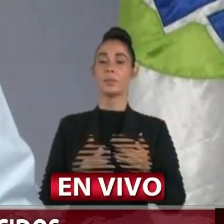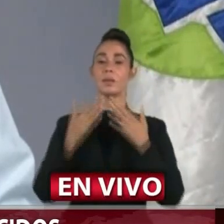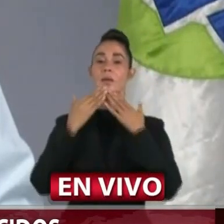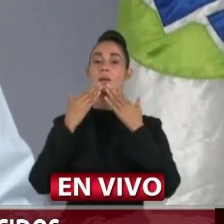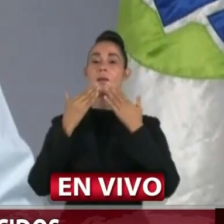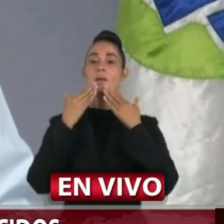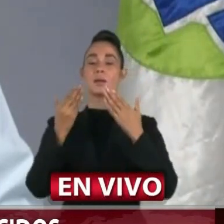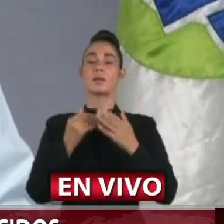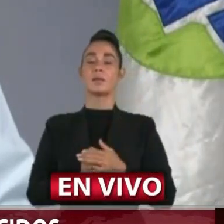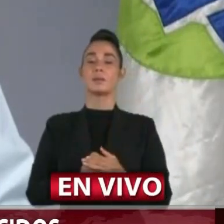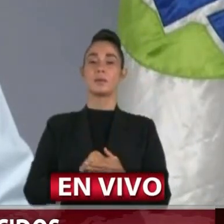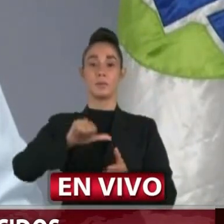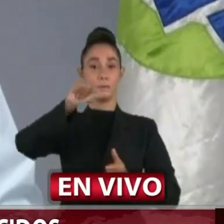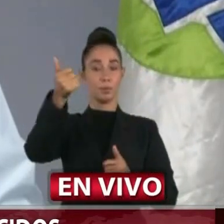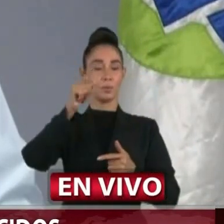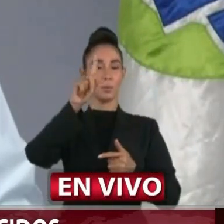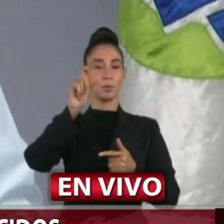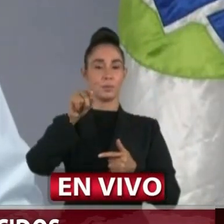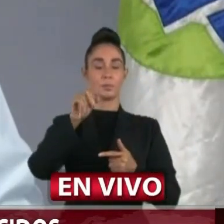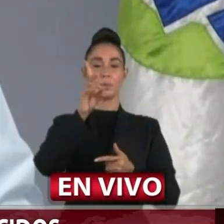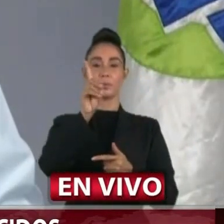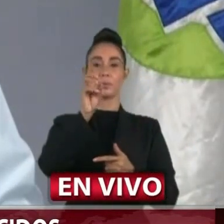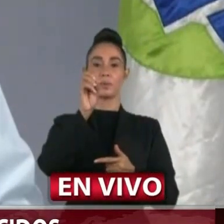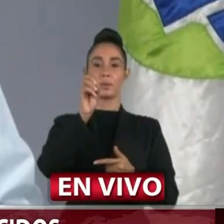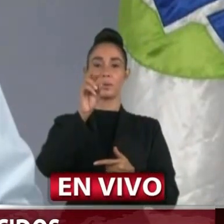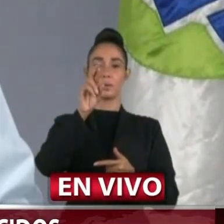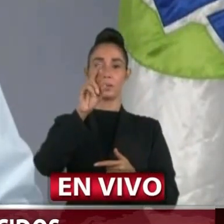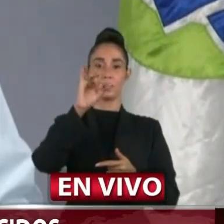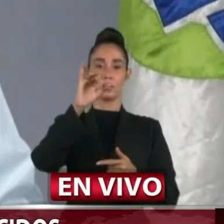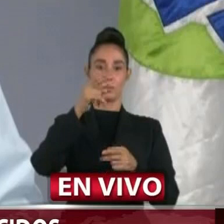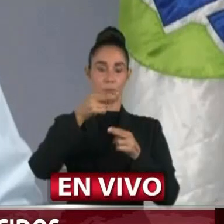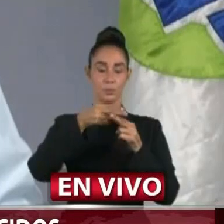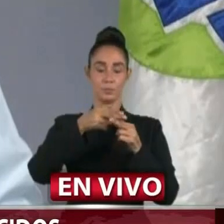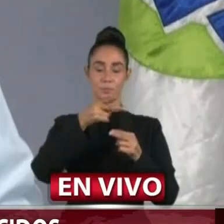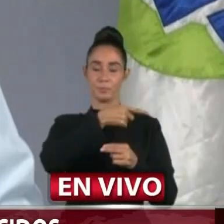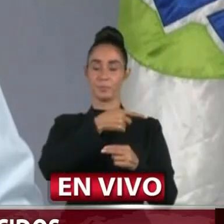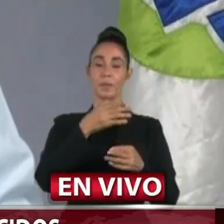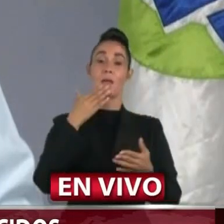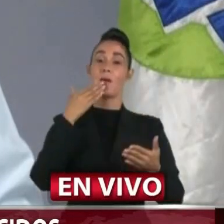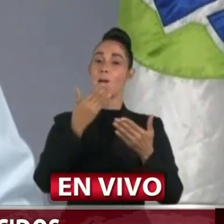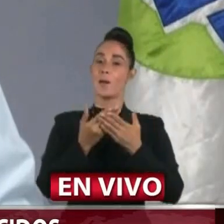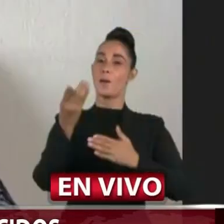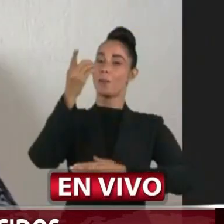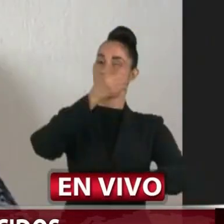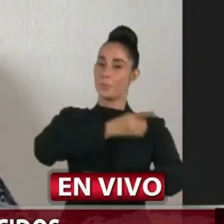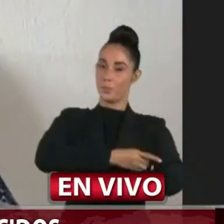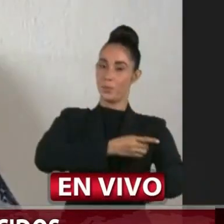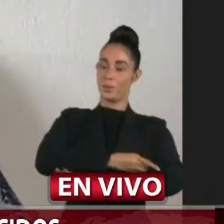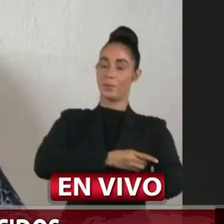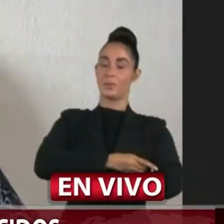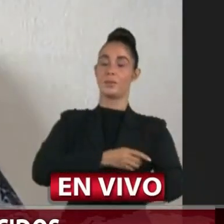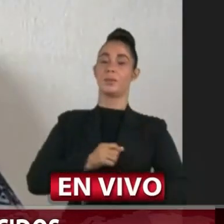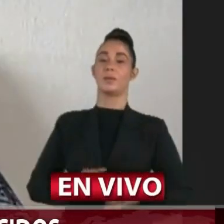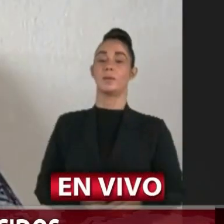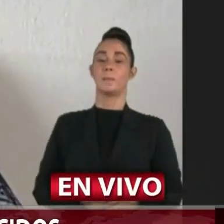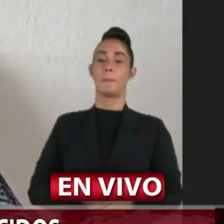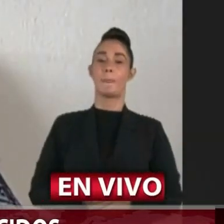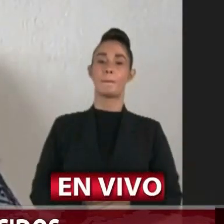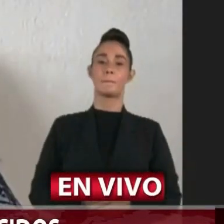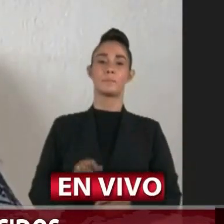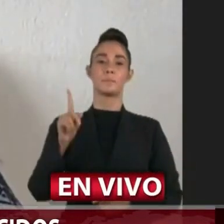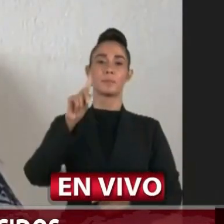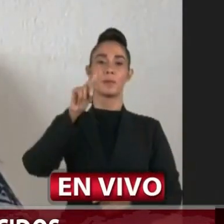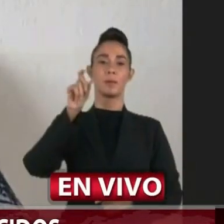Gracias, ministro. Continuamos con Doris Pantaleón. Buenos días, ministro. Doris Pantaleón, periódico Listín Diario.